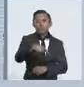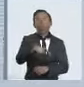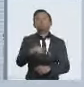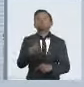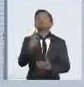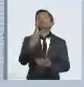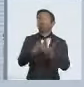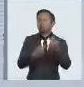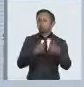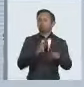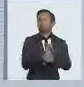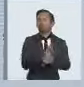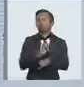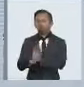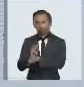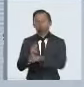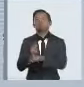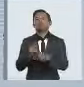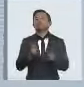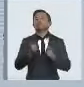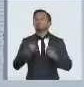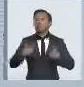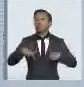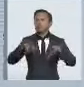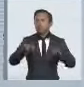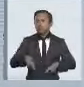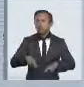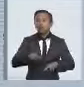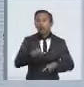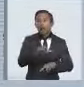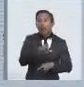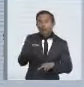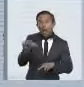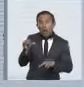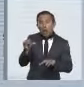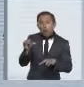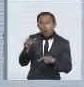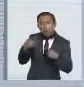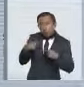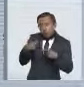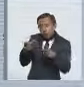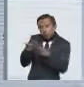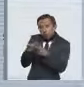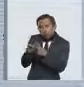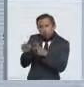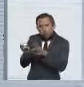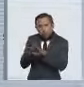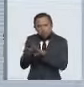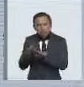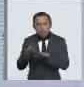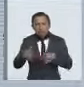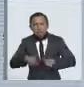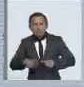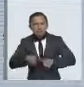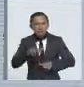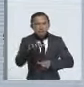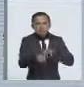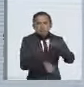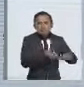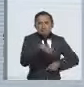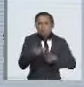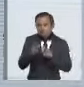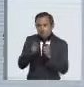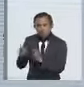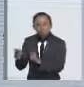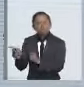al servicio de una minoría rapaz. No les fallaré. Quiero seguir